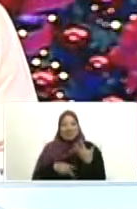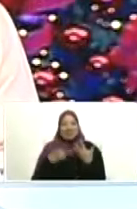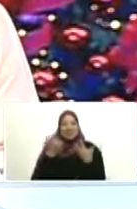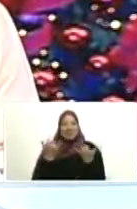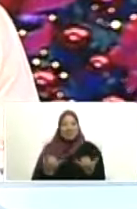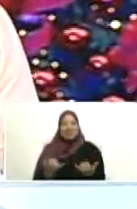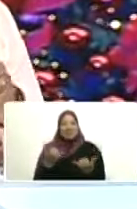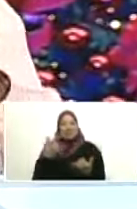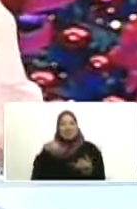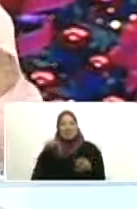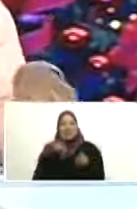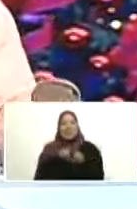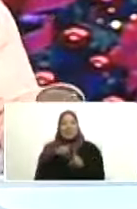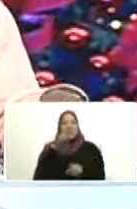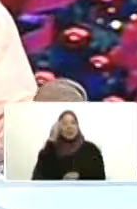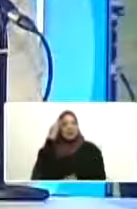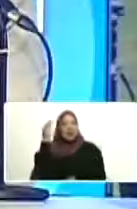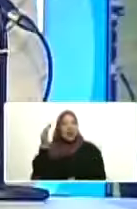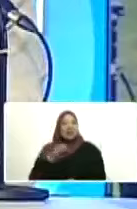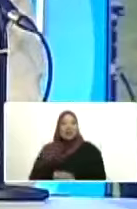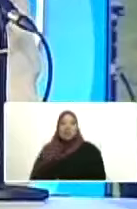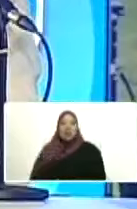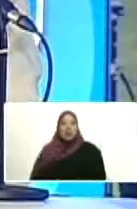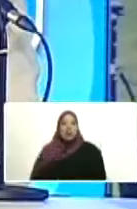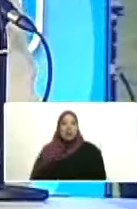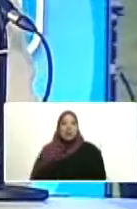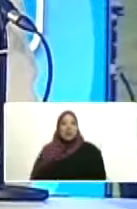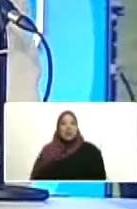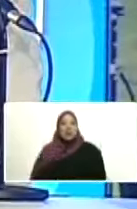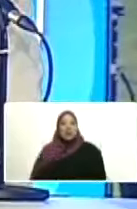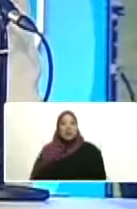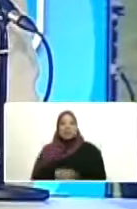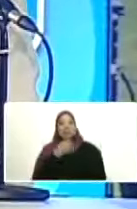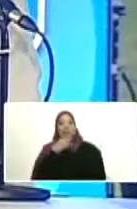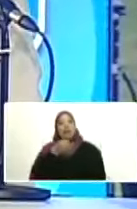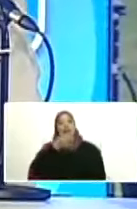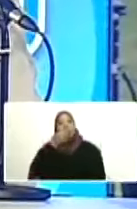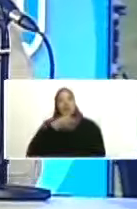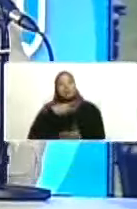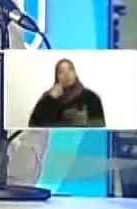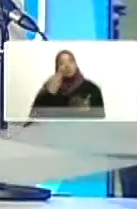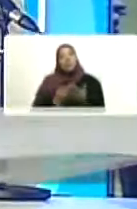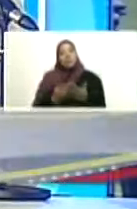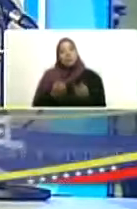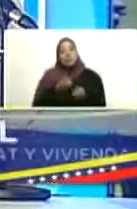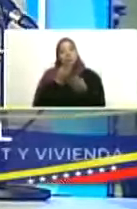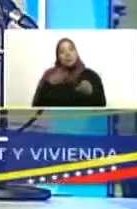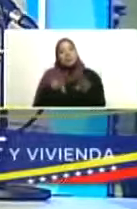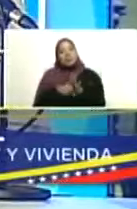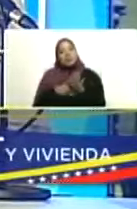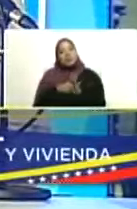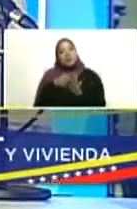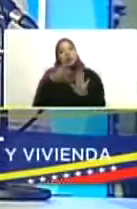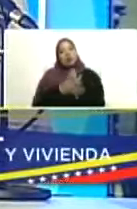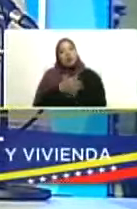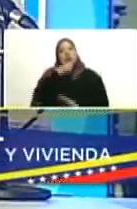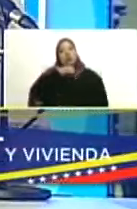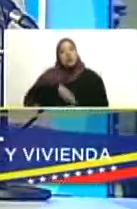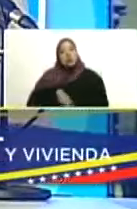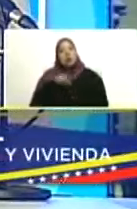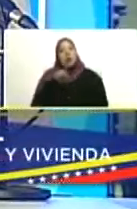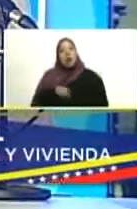favor, Villarruel, adelante. Sí, mi comandante presidente. Primero destacar, cuando usted mencionaba lo de los hitos, que la